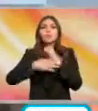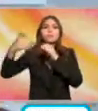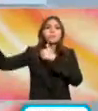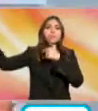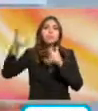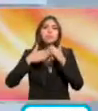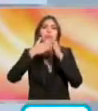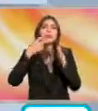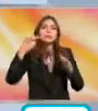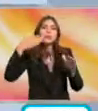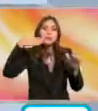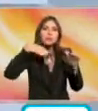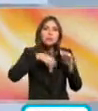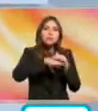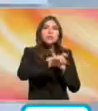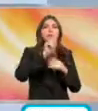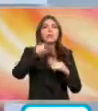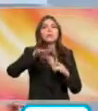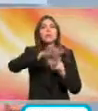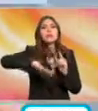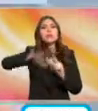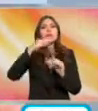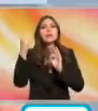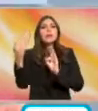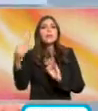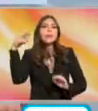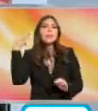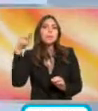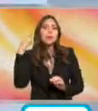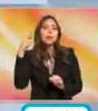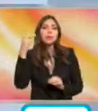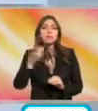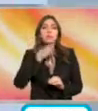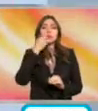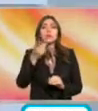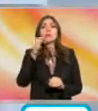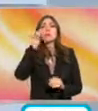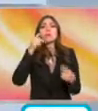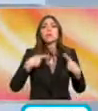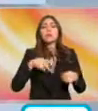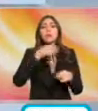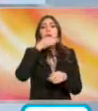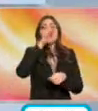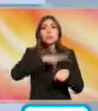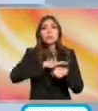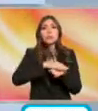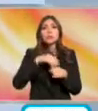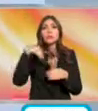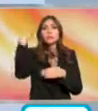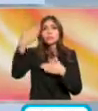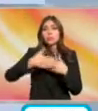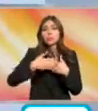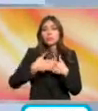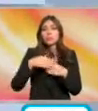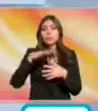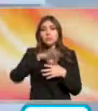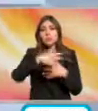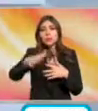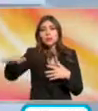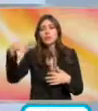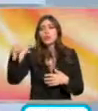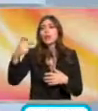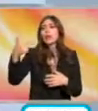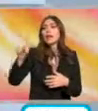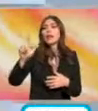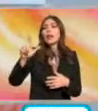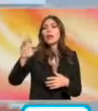filibustero holandés, tomó Veracruz, porque ellos tenían espías en las ciudades, le decían, ahorita va a llegar el galeón de Manila, por ejemplo, y